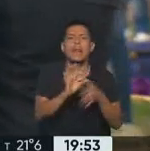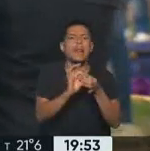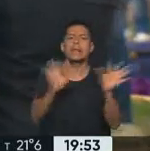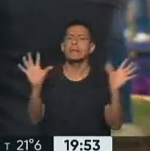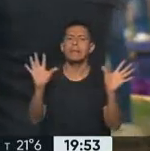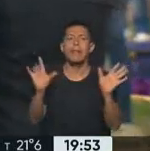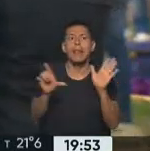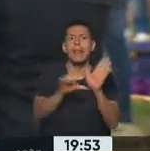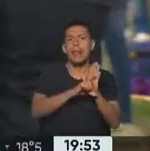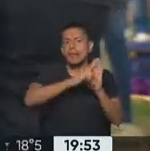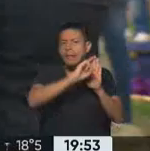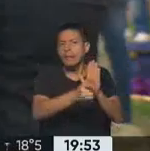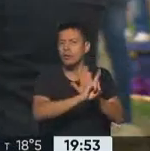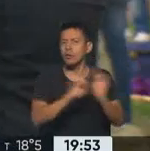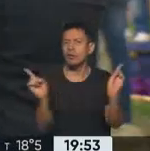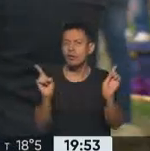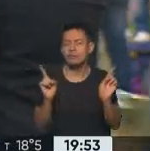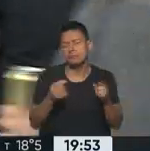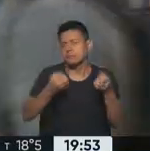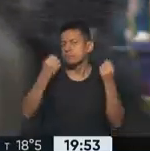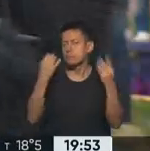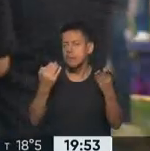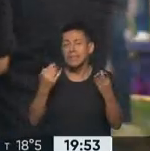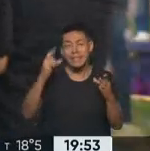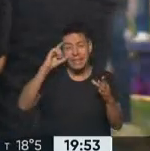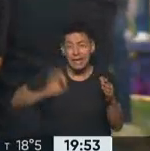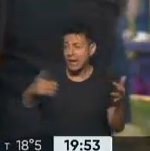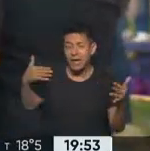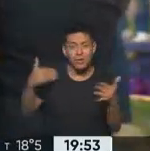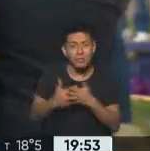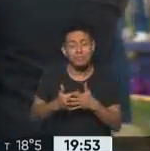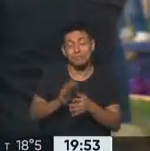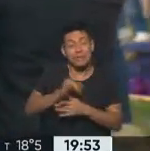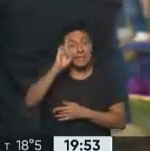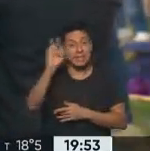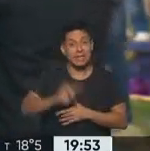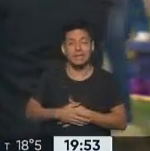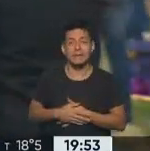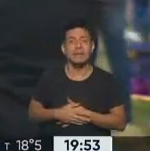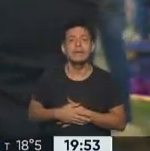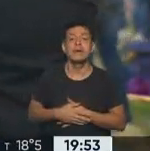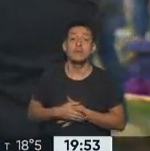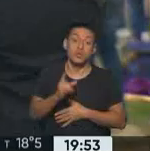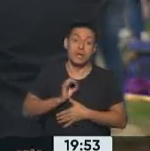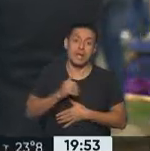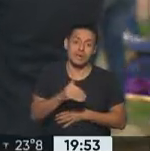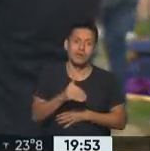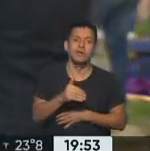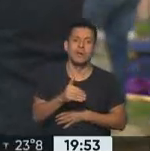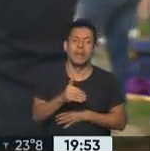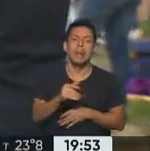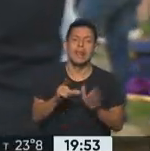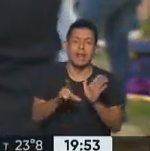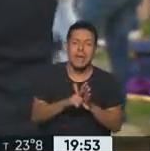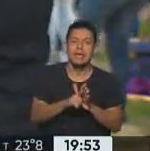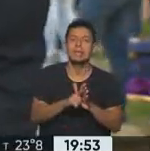manera que la ley lo dice. La verdad que me parece maravilloso y estar a 10 años ya, increíble, ¿no? Y a un año, de la ley del